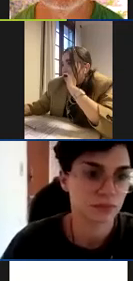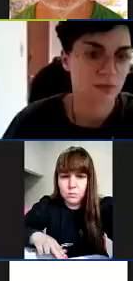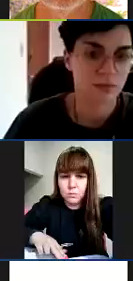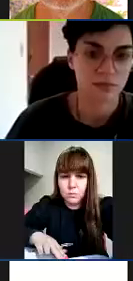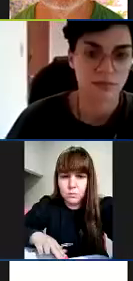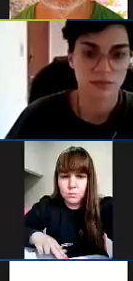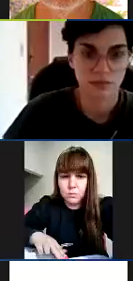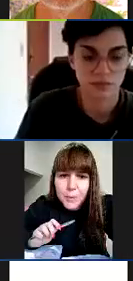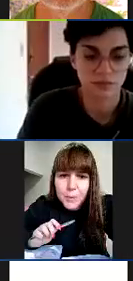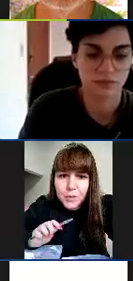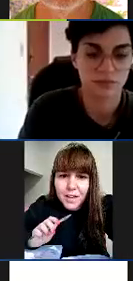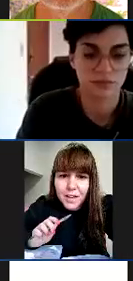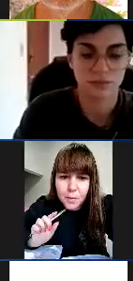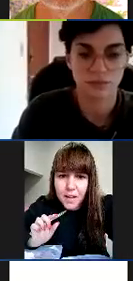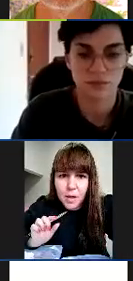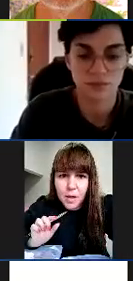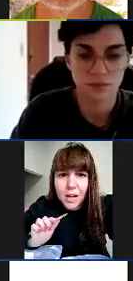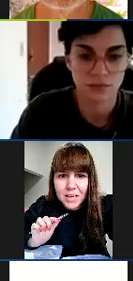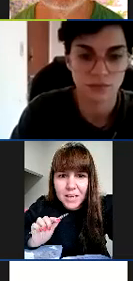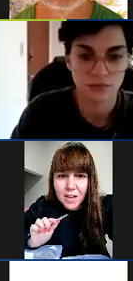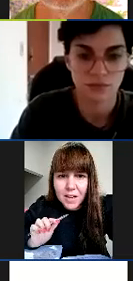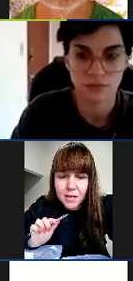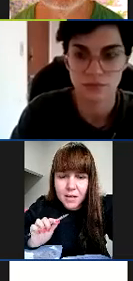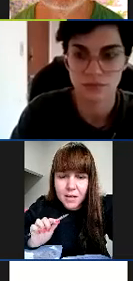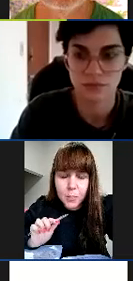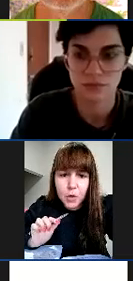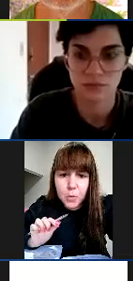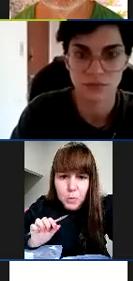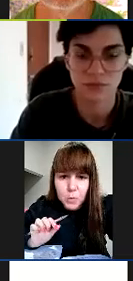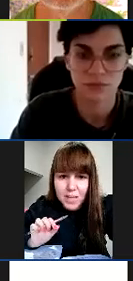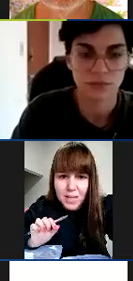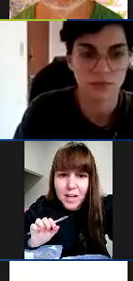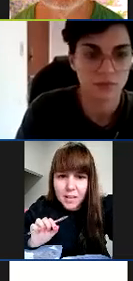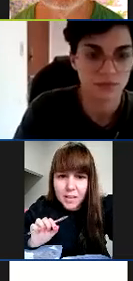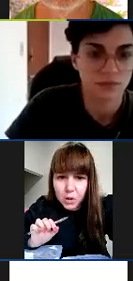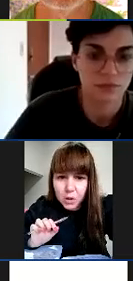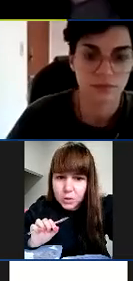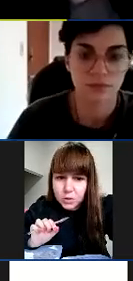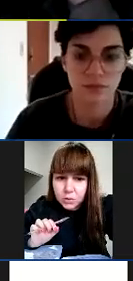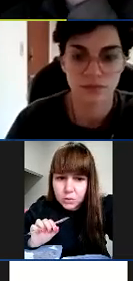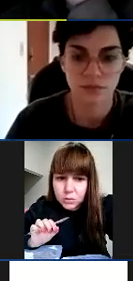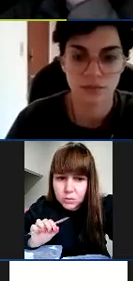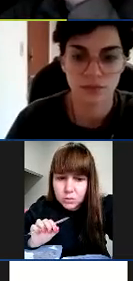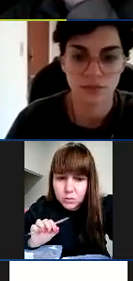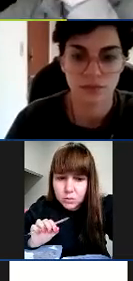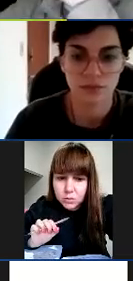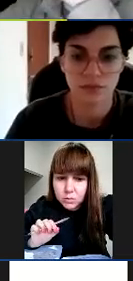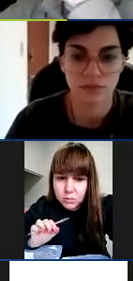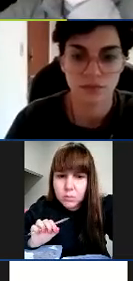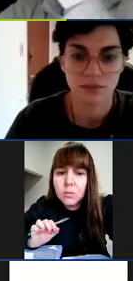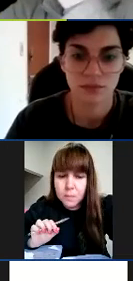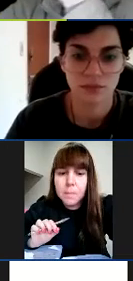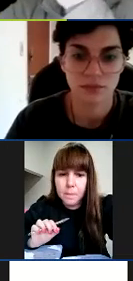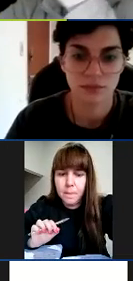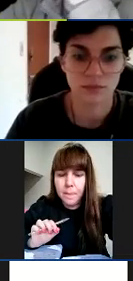Profe, una preguntita rápida. Para el parcial, podemos utilizar la ley, ¿no? Sí, porque parcial va a